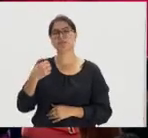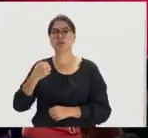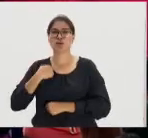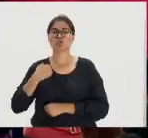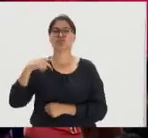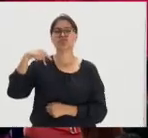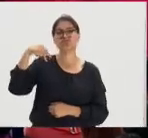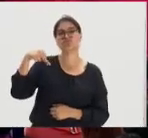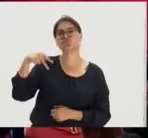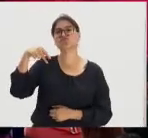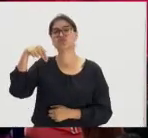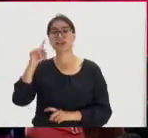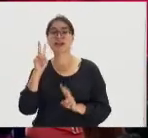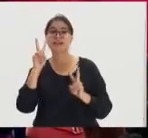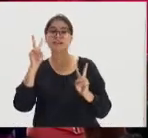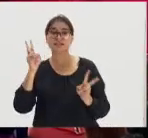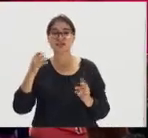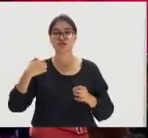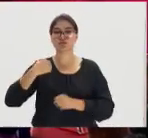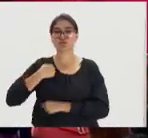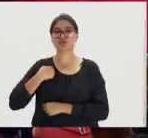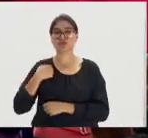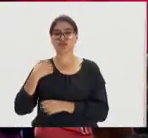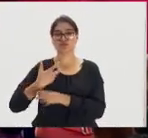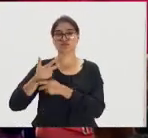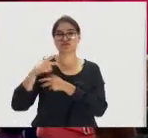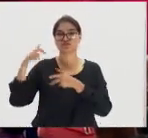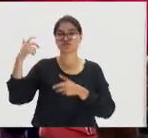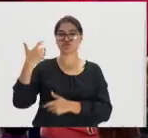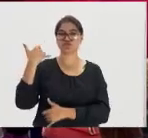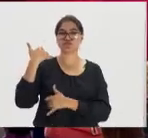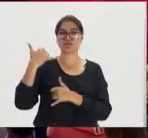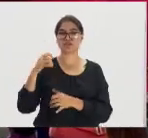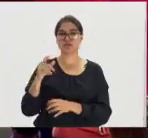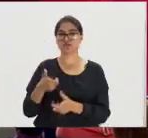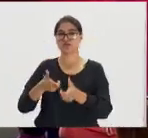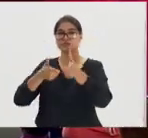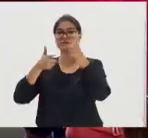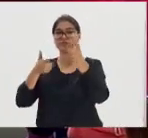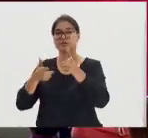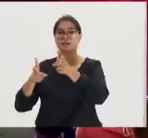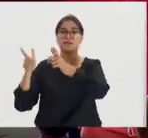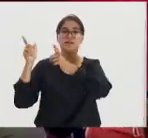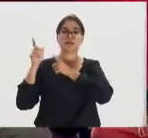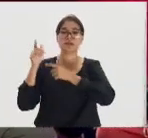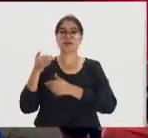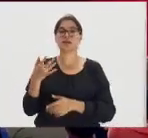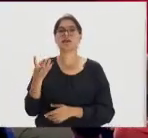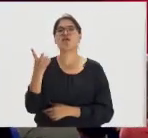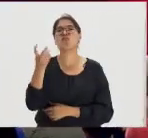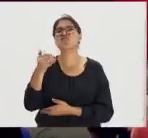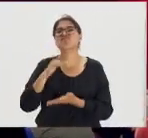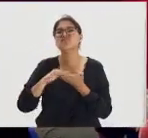en El Salvador, con los uniformes, con las armas largas, que están limitados, es cierto, sí, ¿sabe cuánto ganan?